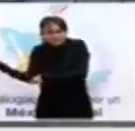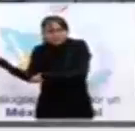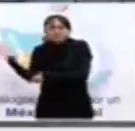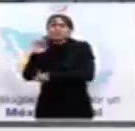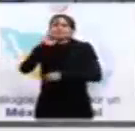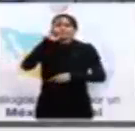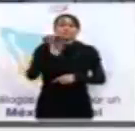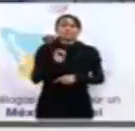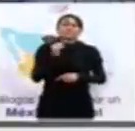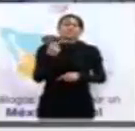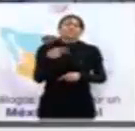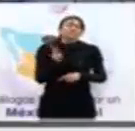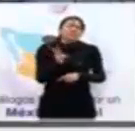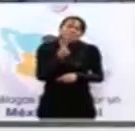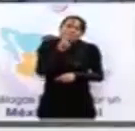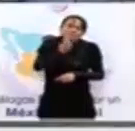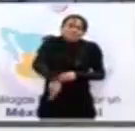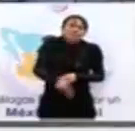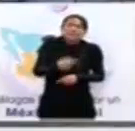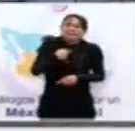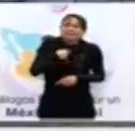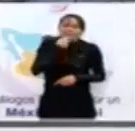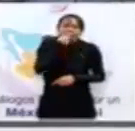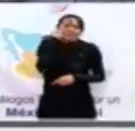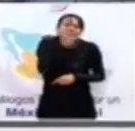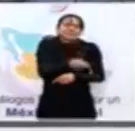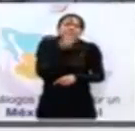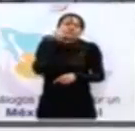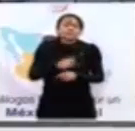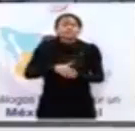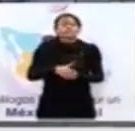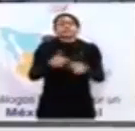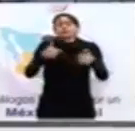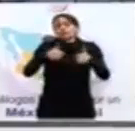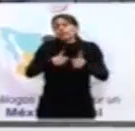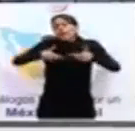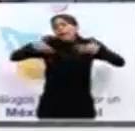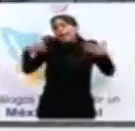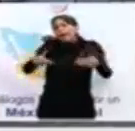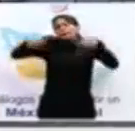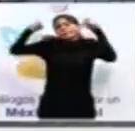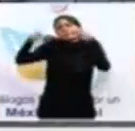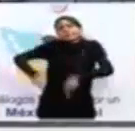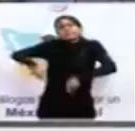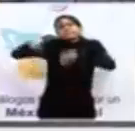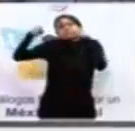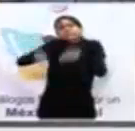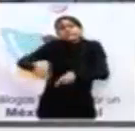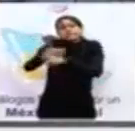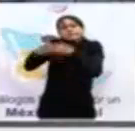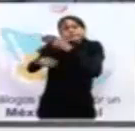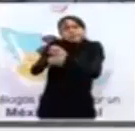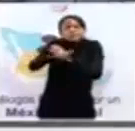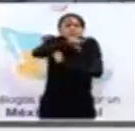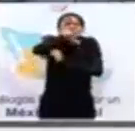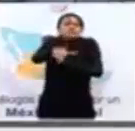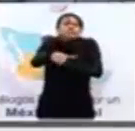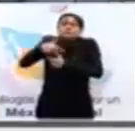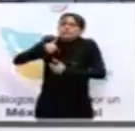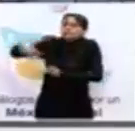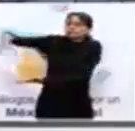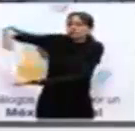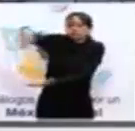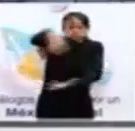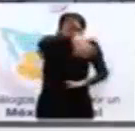como se dice popularmente, si hago más de lo mismo, obtengo los mismos resultados. Evidentemente, si tenemos una